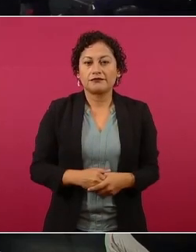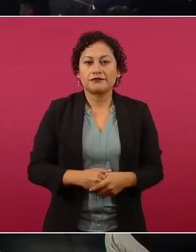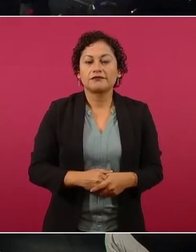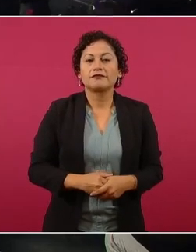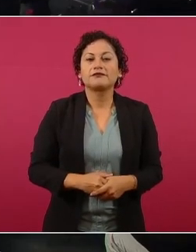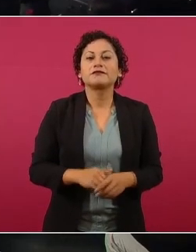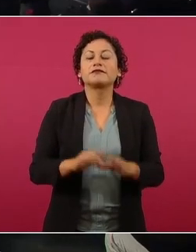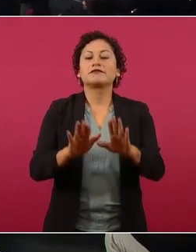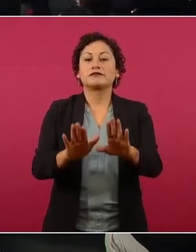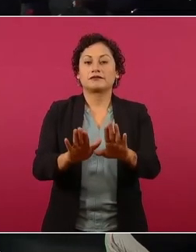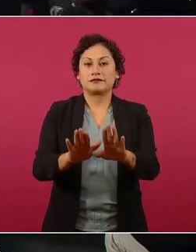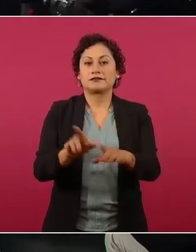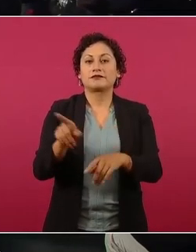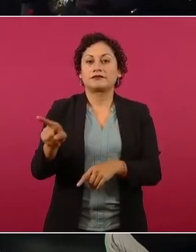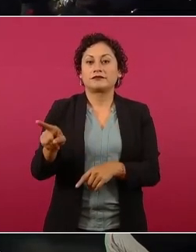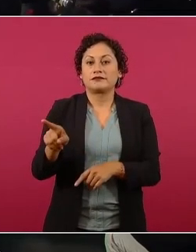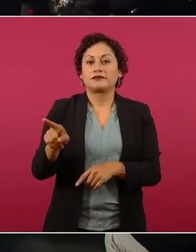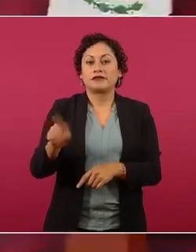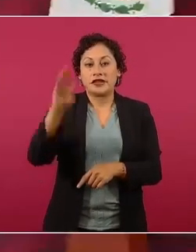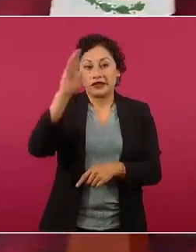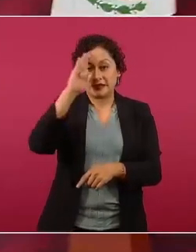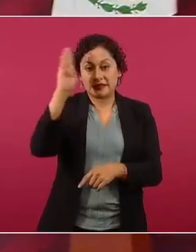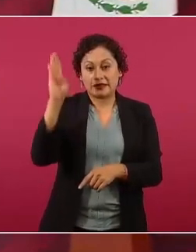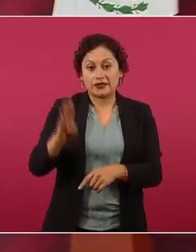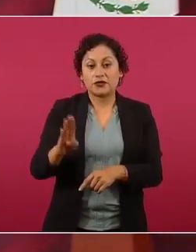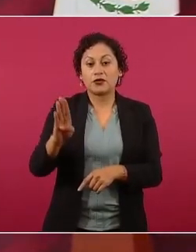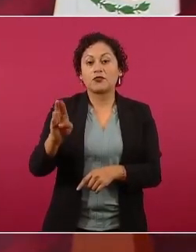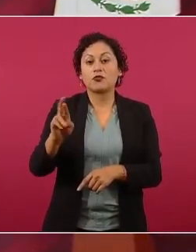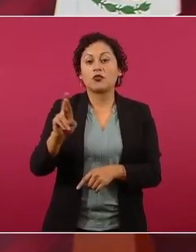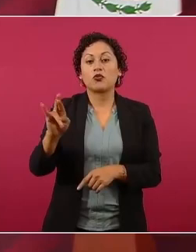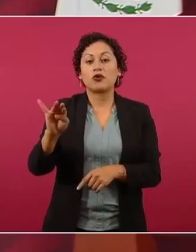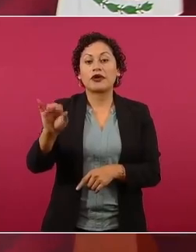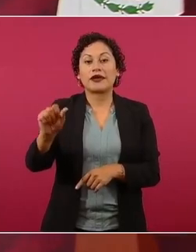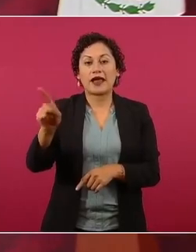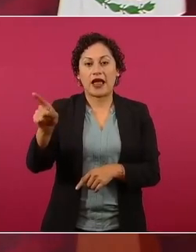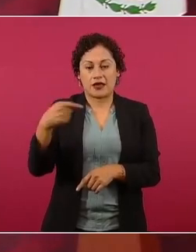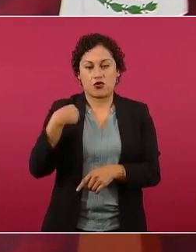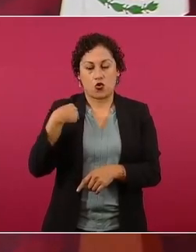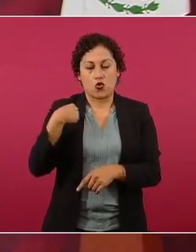Me habló el señor Gurría, estoy diciendo. Se llama